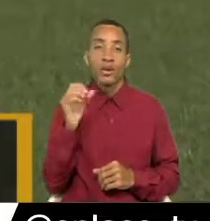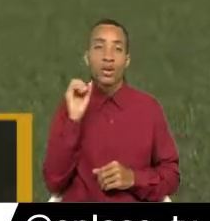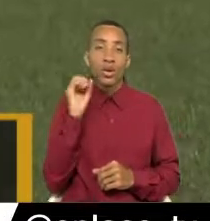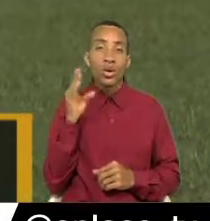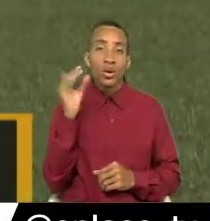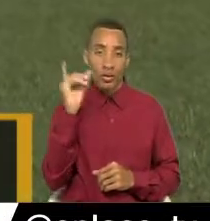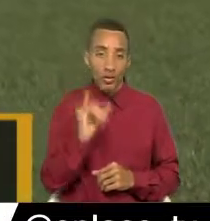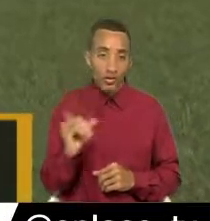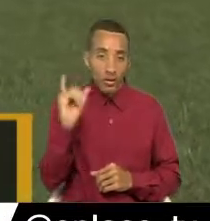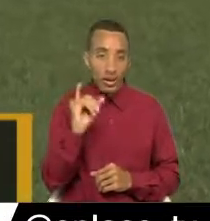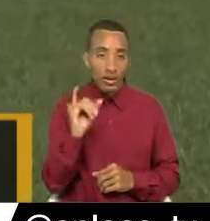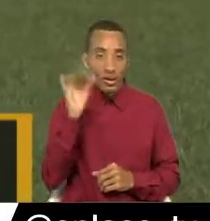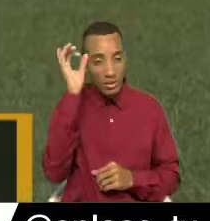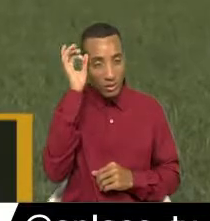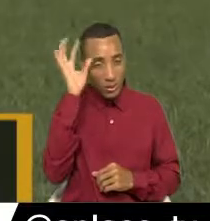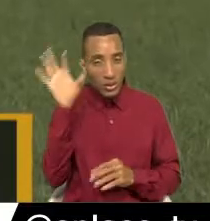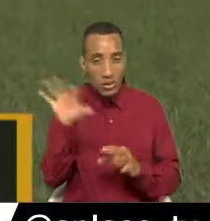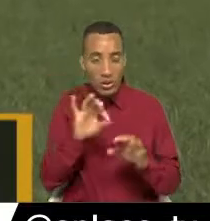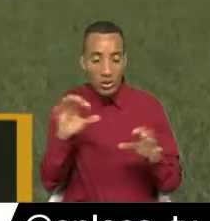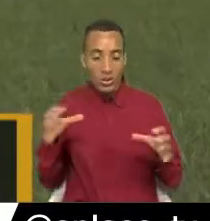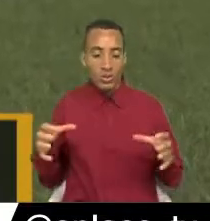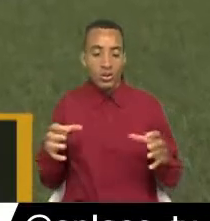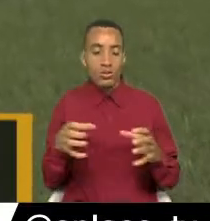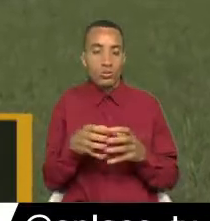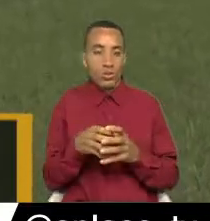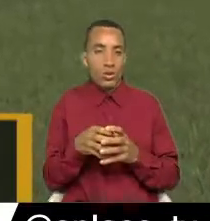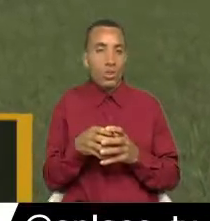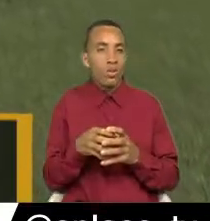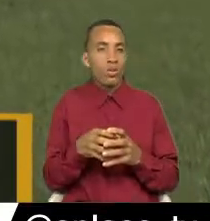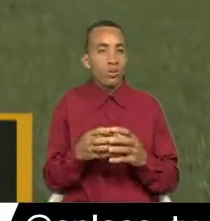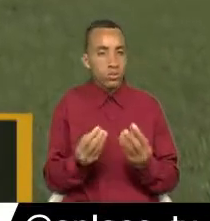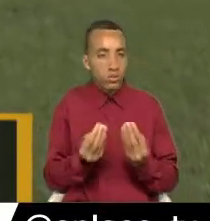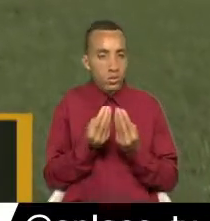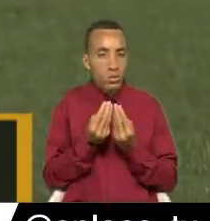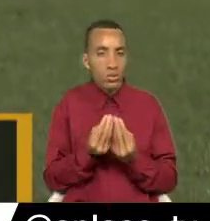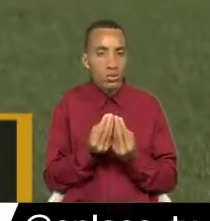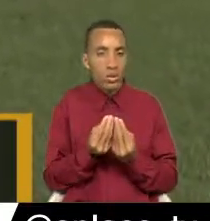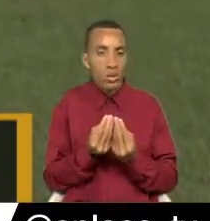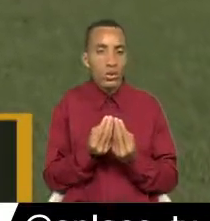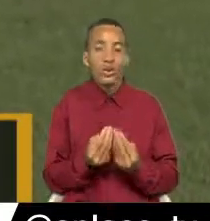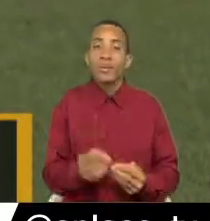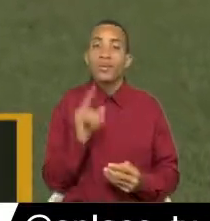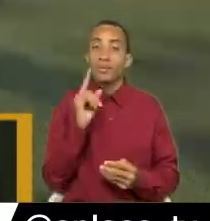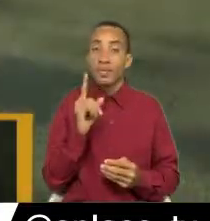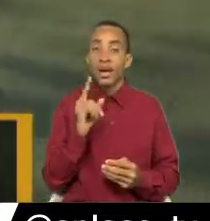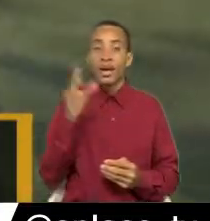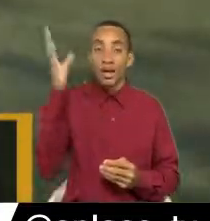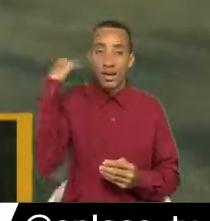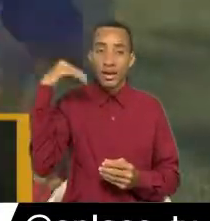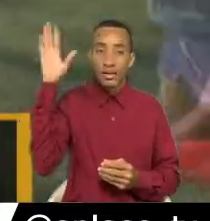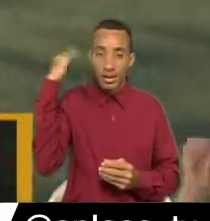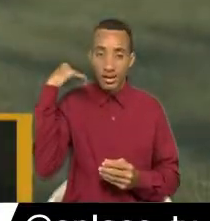esperando que con ellos se consolide este gran equipo, ya que teniendo de presente que en anteriores